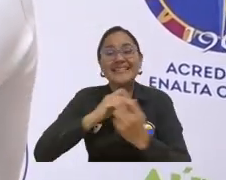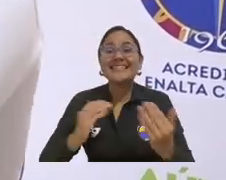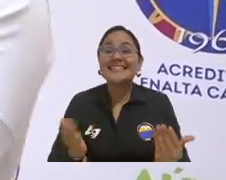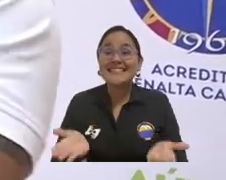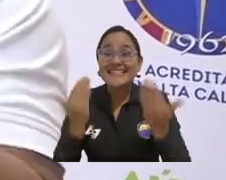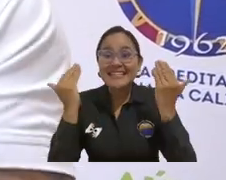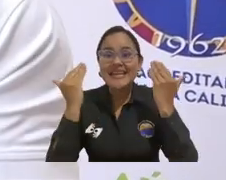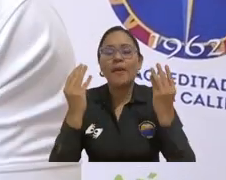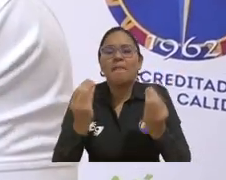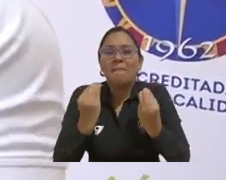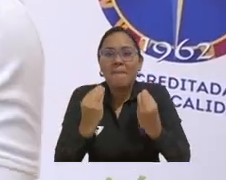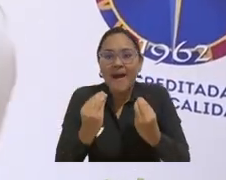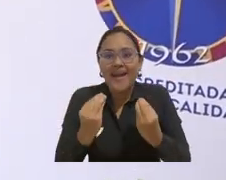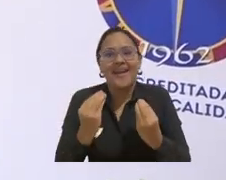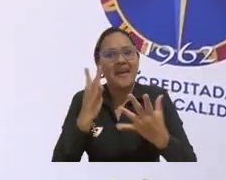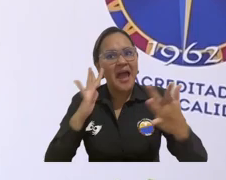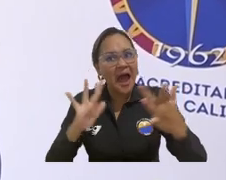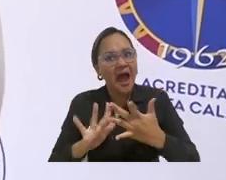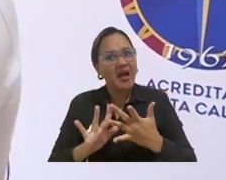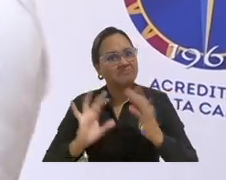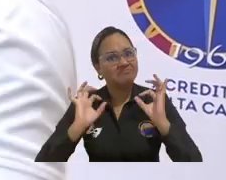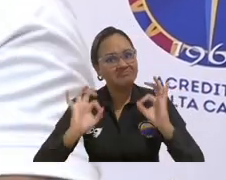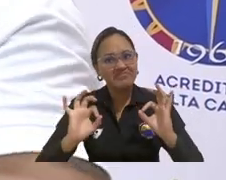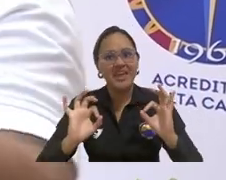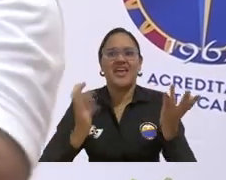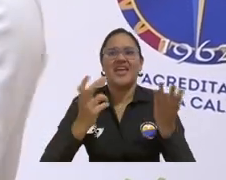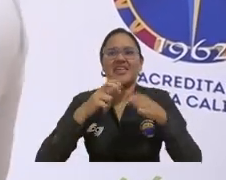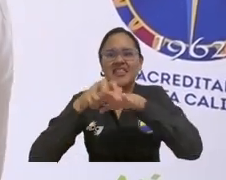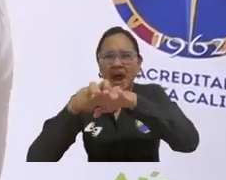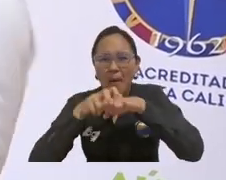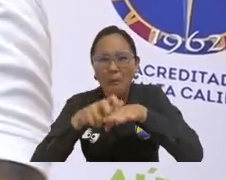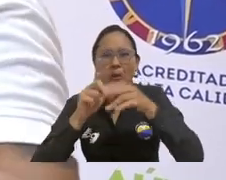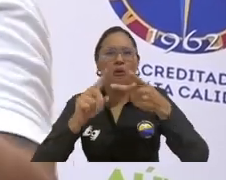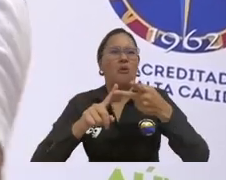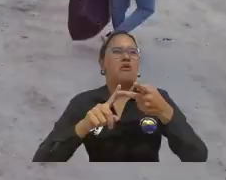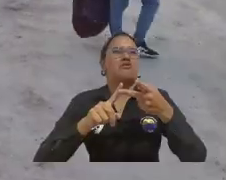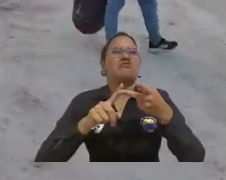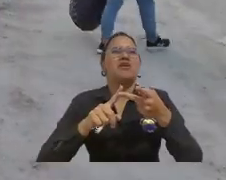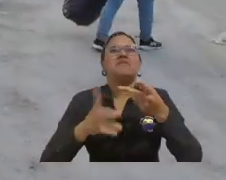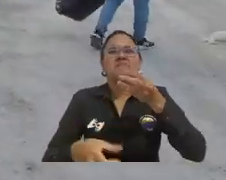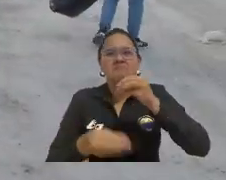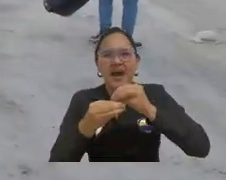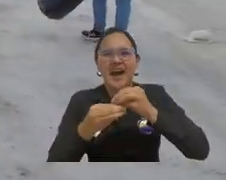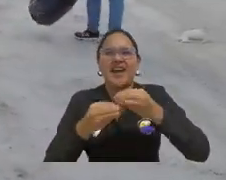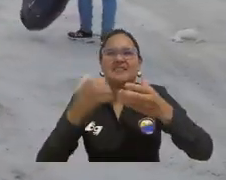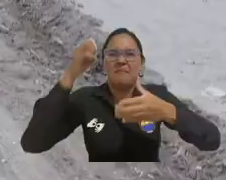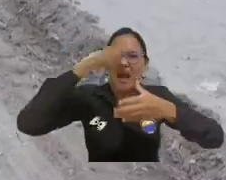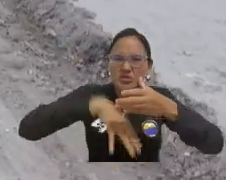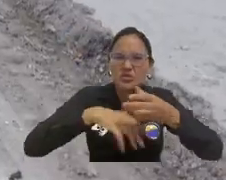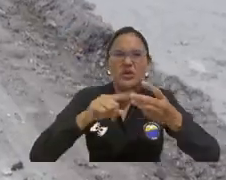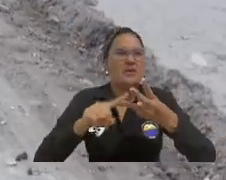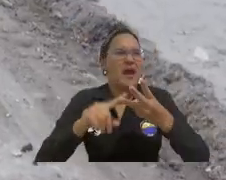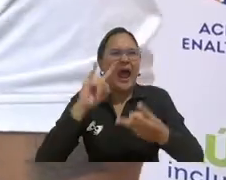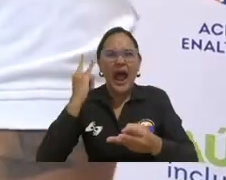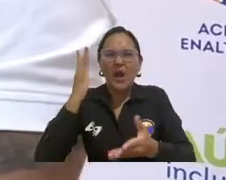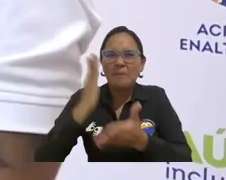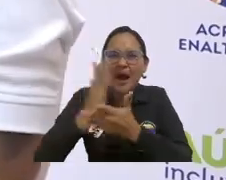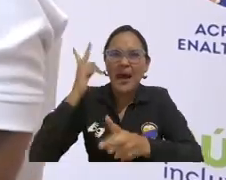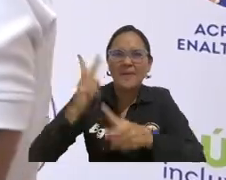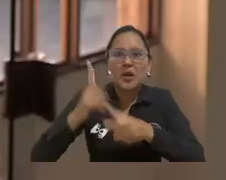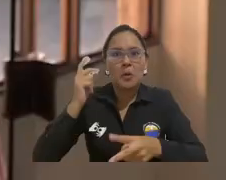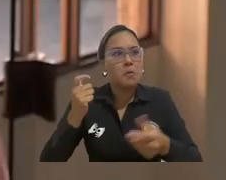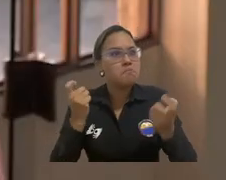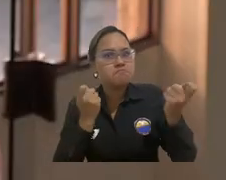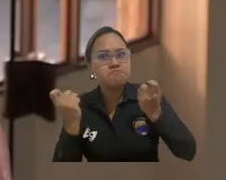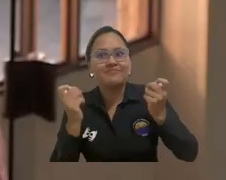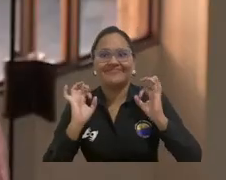van a servir no solo para los temas del transporte, sino también de manejo de las basuras, de la inseguridad. Entonces, este convenio da herramientas para